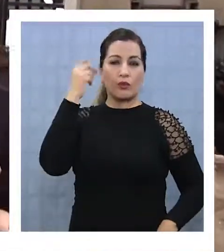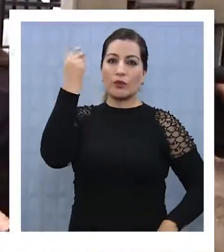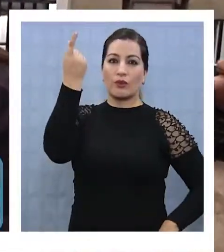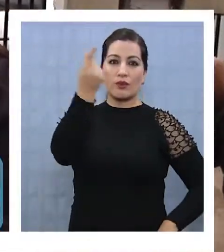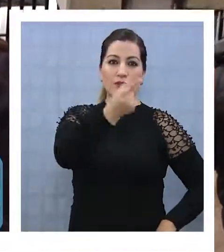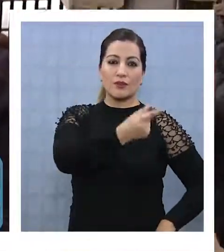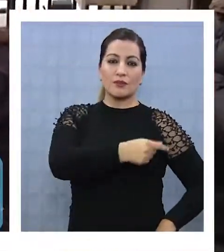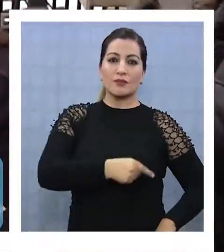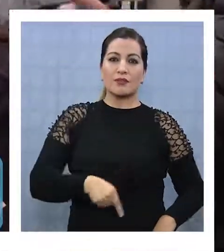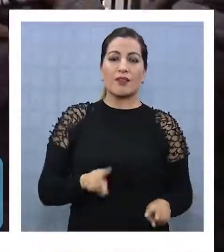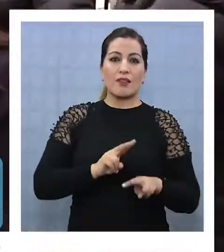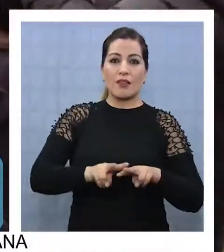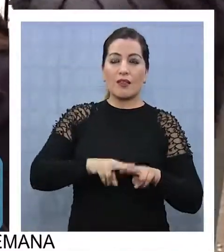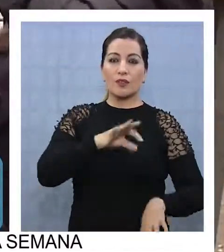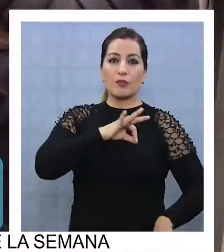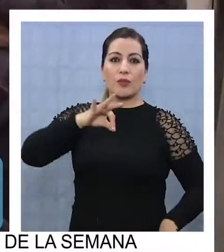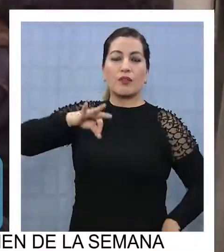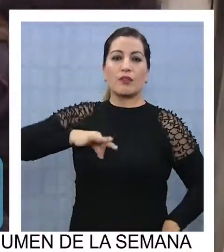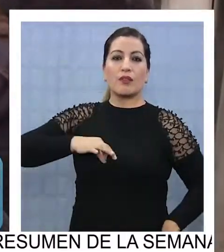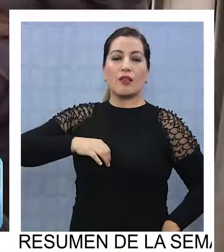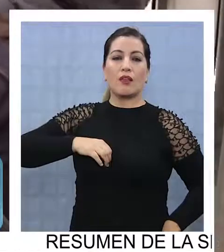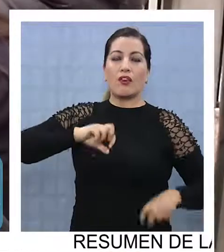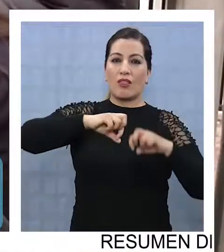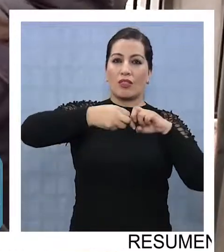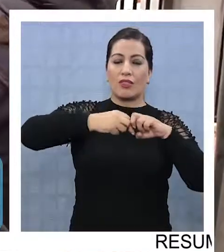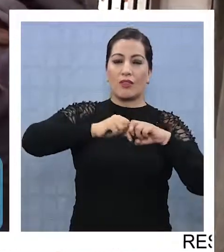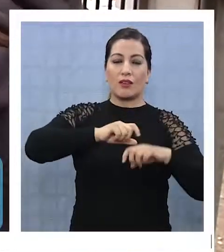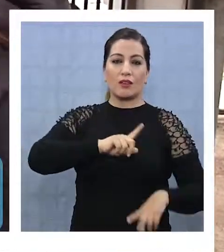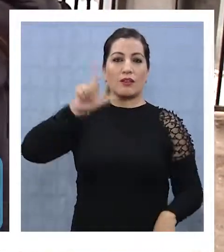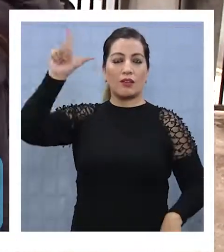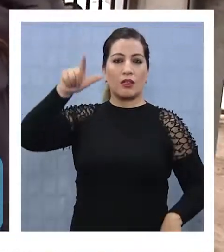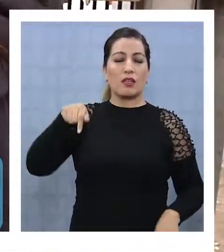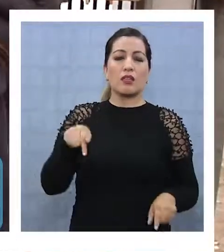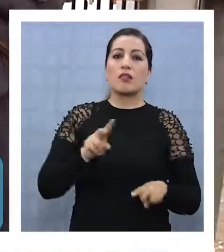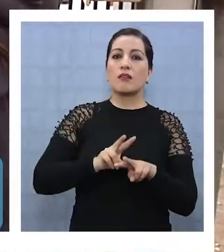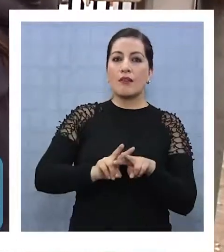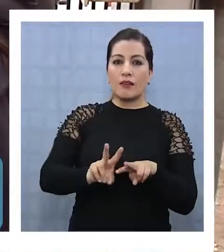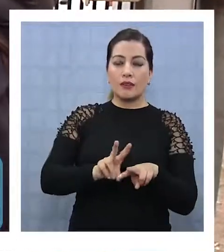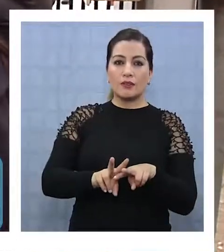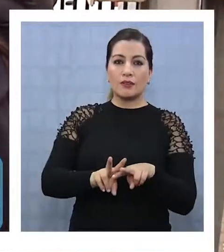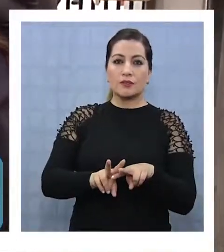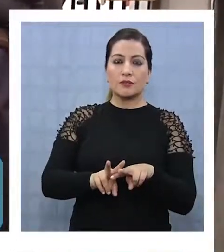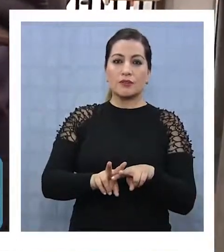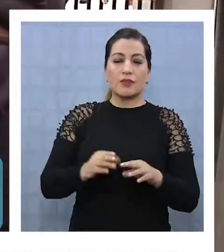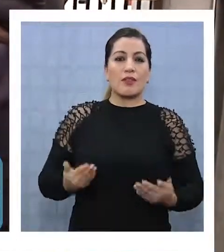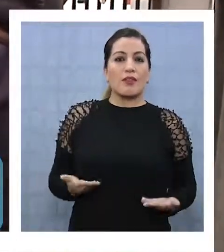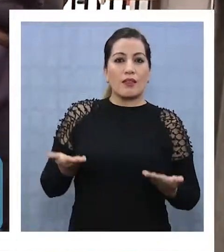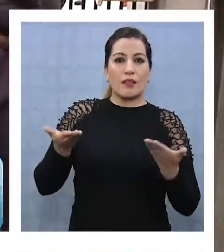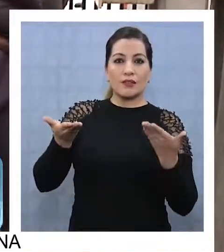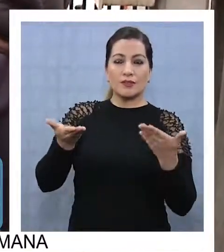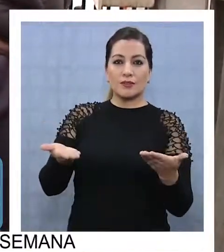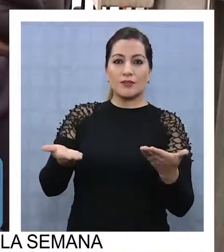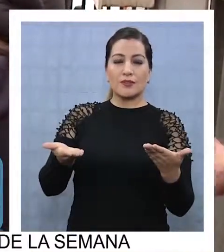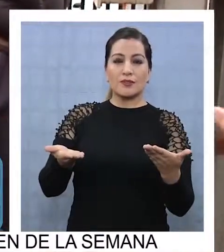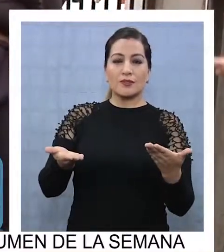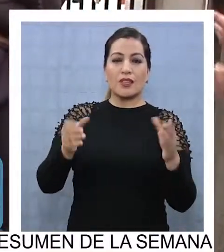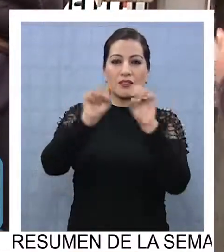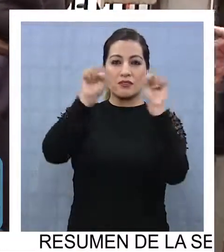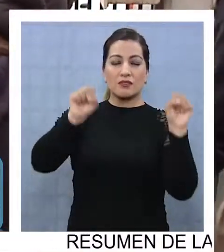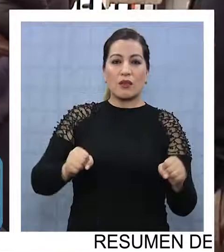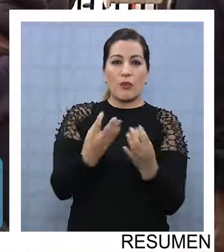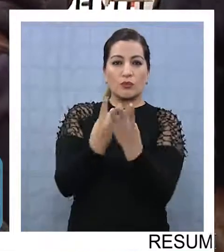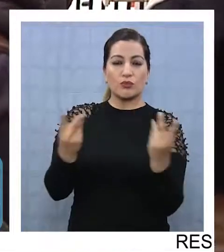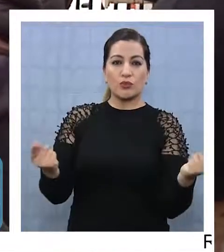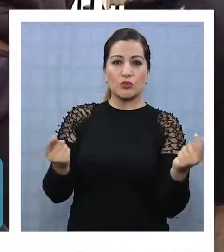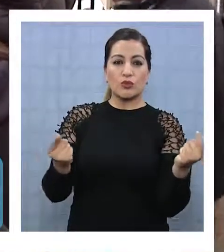iniciativa que lleva el Ministerio de Energía y consiste en entregar, ¿no es cierto?,